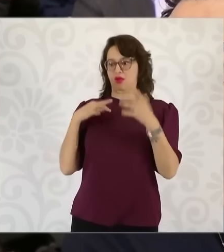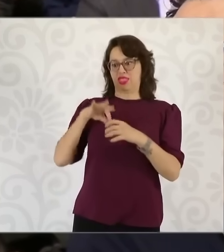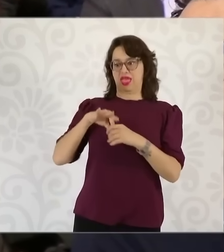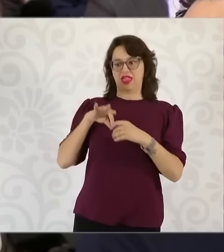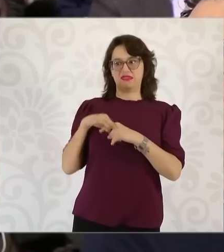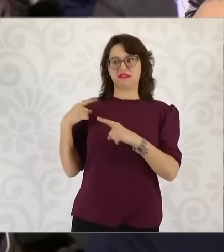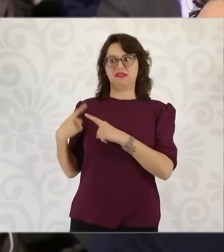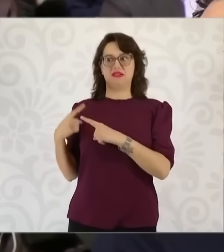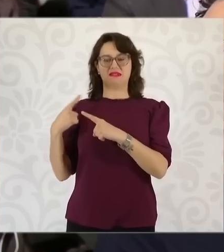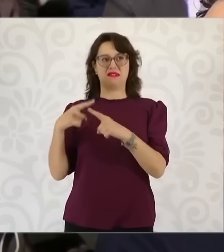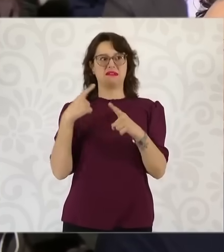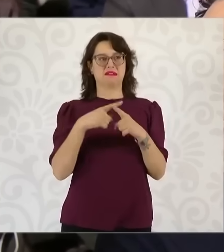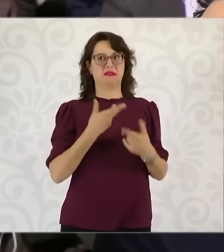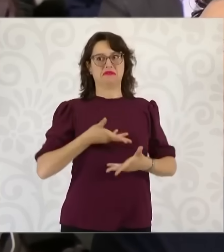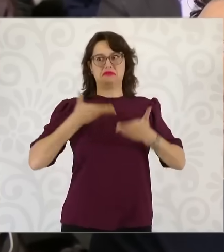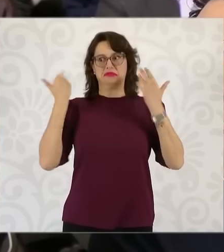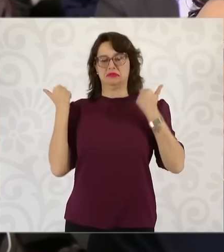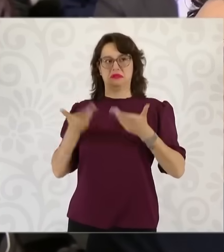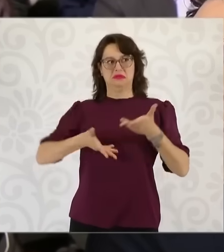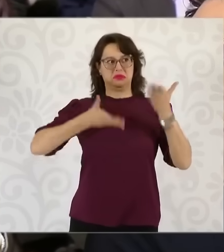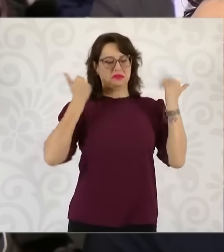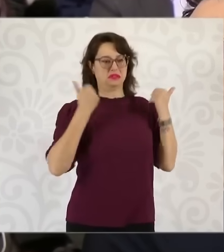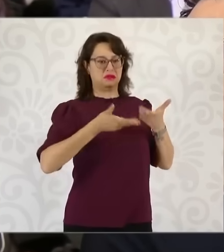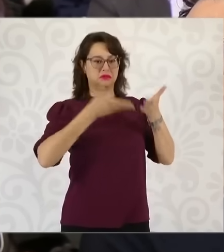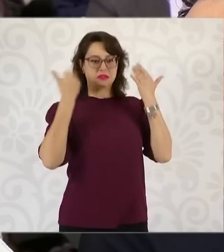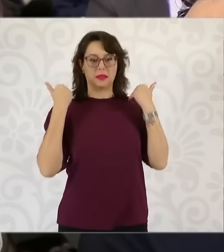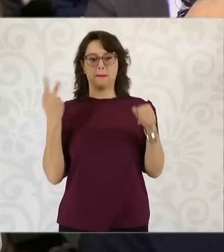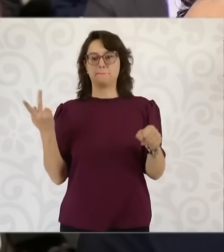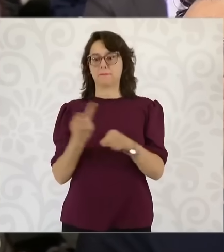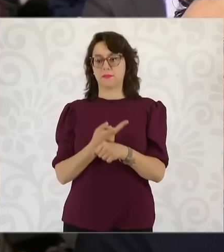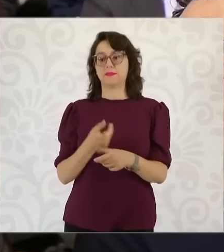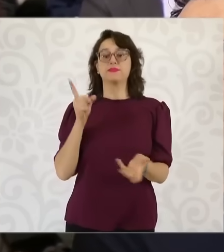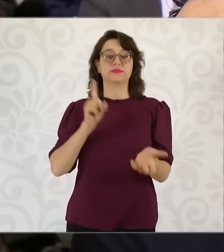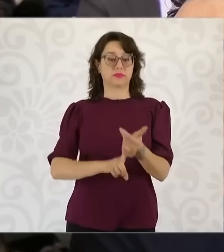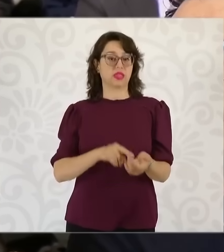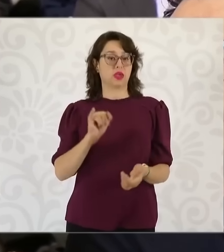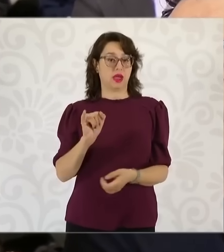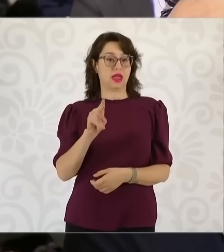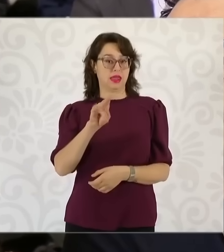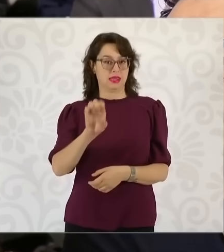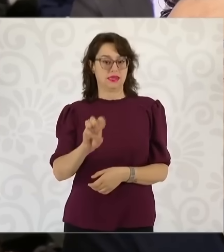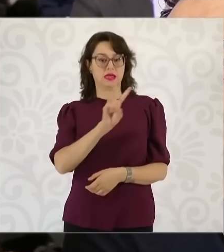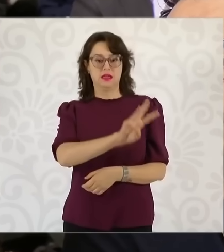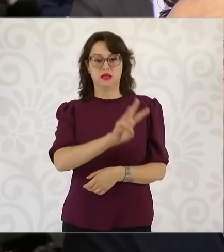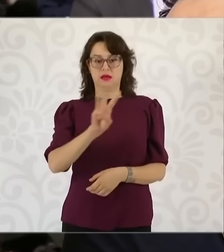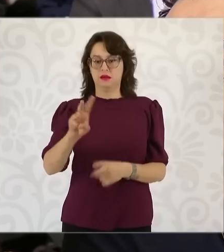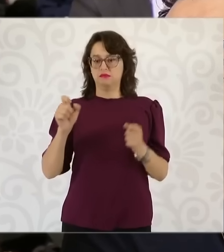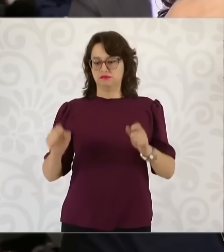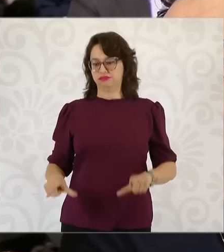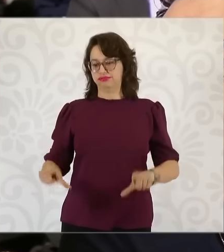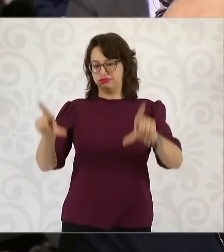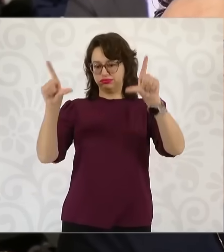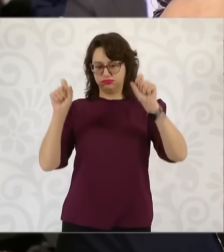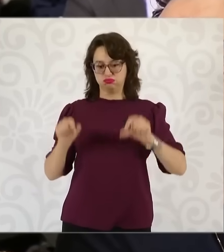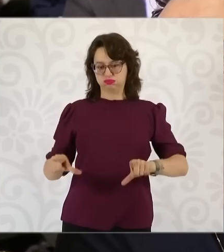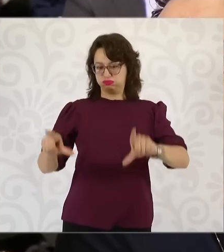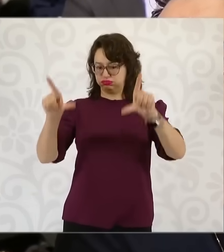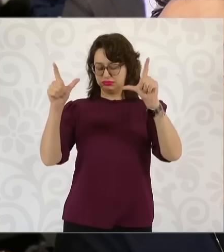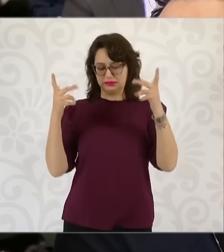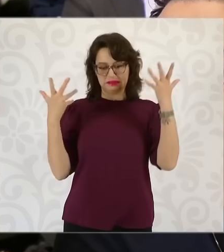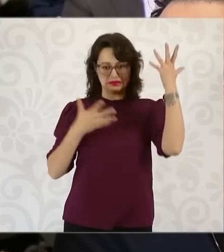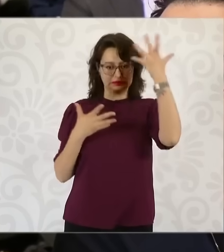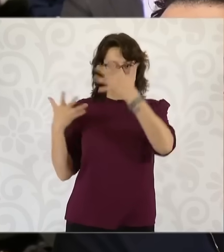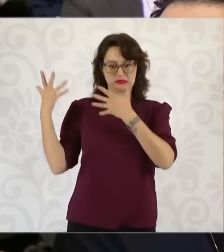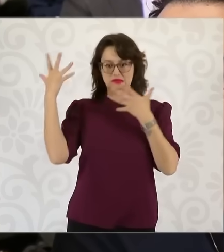Instituto Nacional Electoral, en este, pues… link que han dado a conocer, es confusa la información. No sé